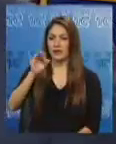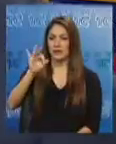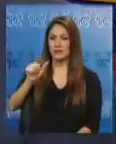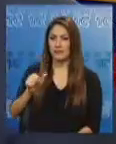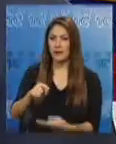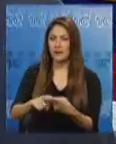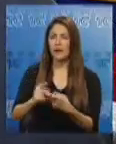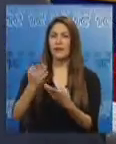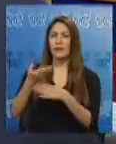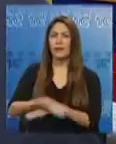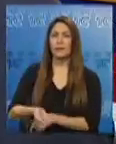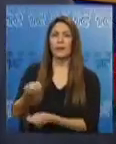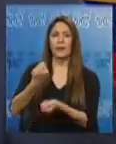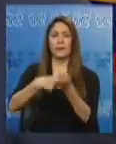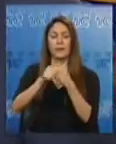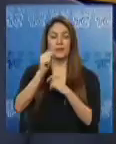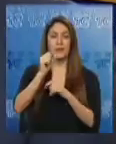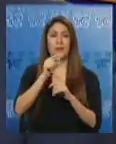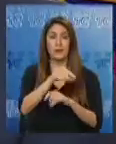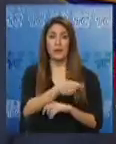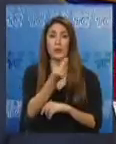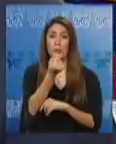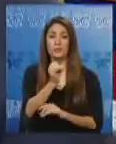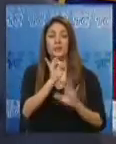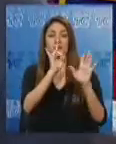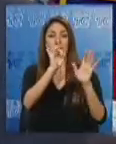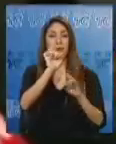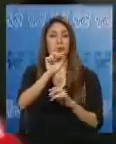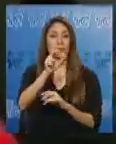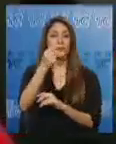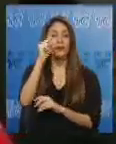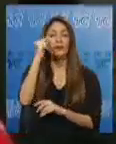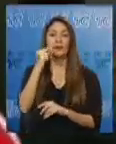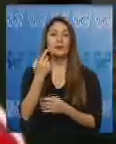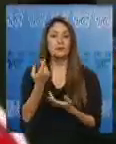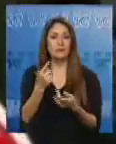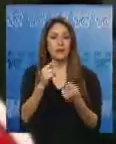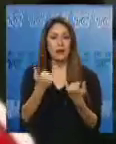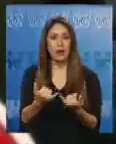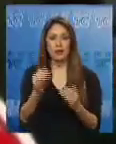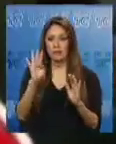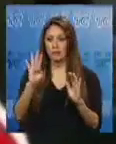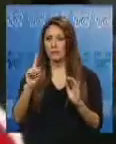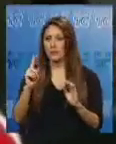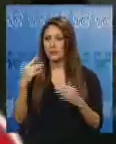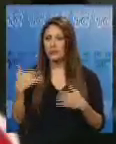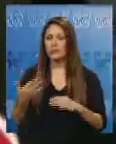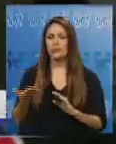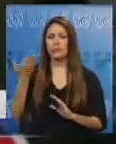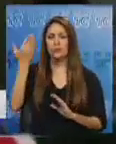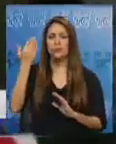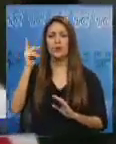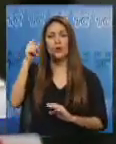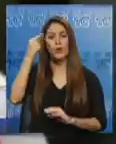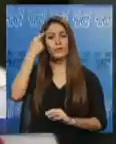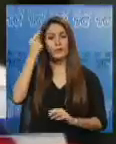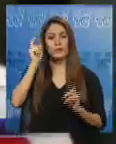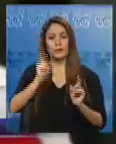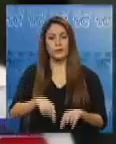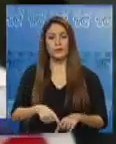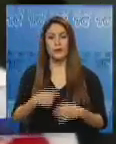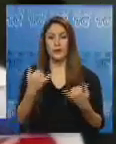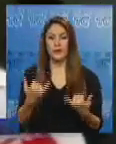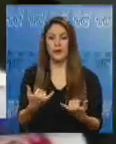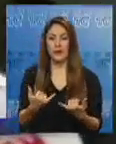venden, y lo quieren vender a precio de gallina con huevos de oro. Todo el sistema de pago de pensiones está garantizado por el Estado.